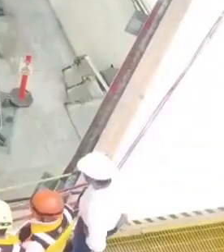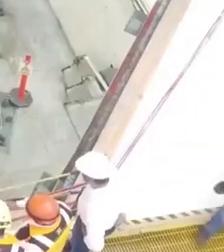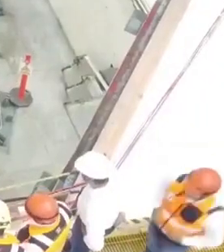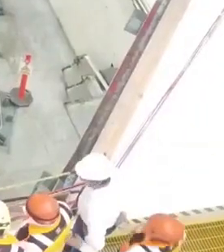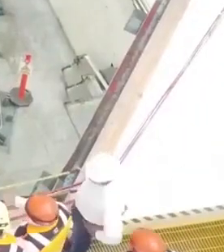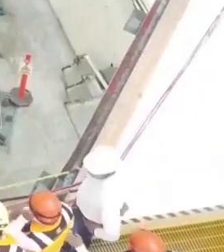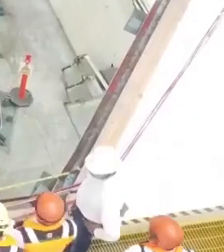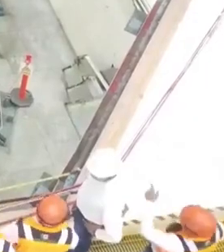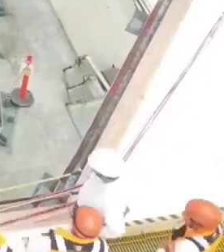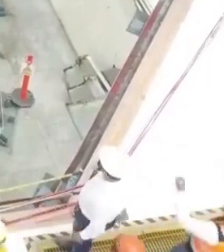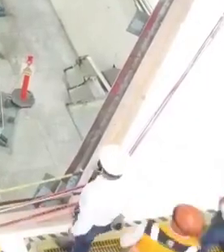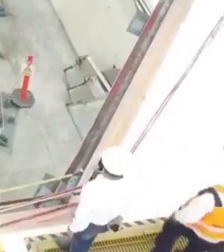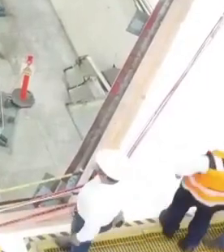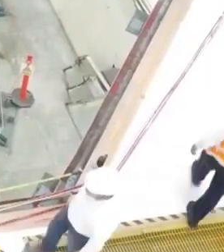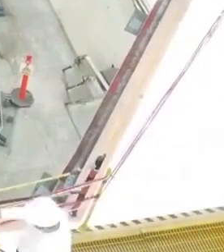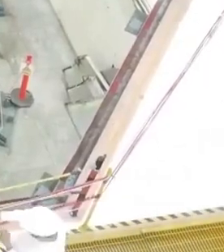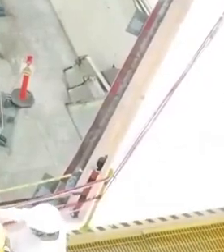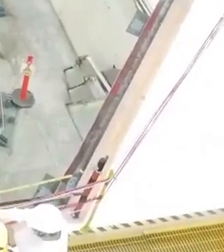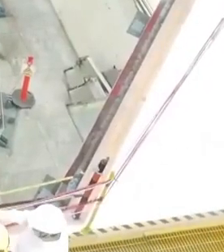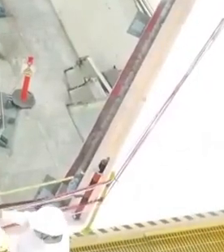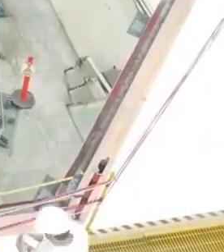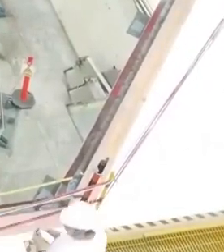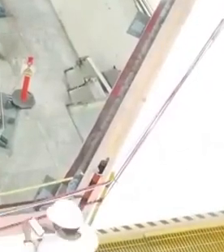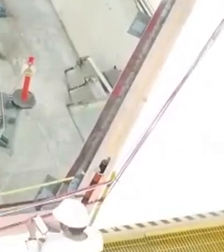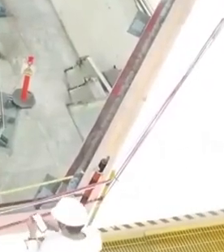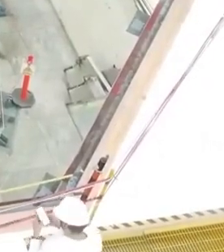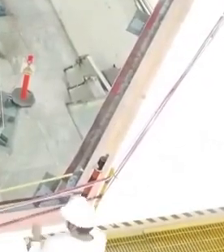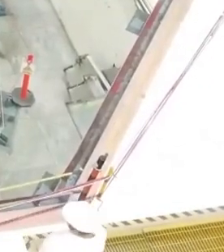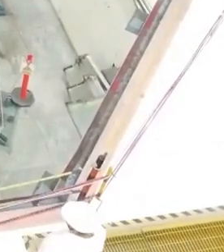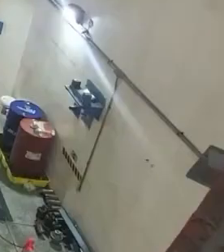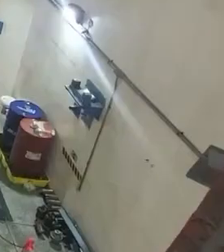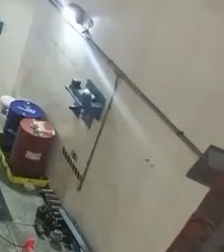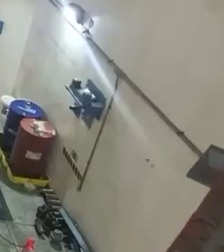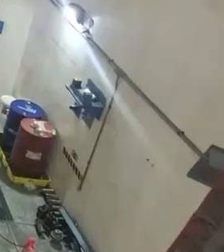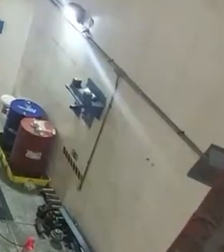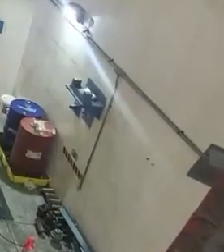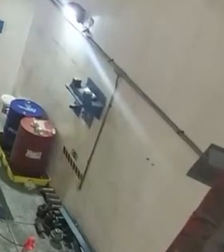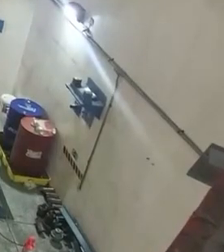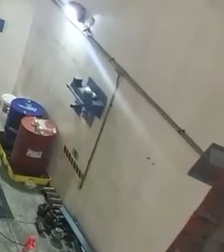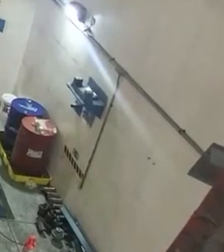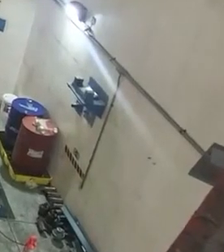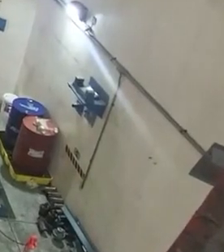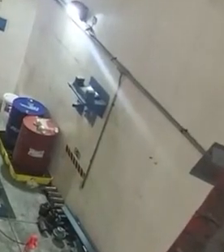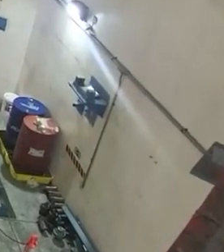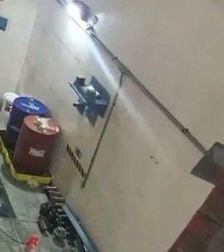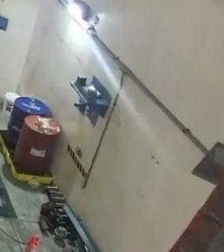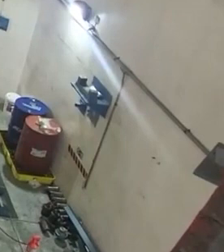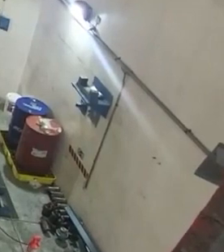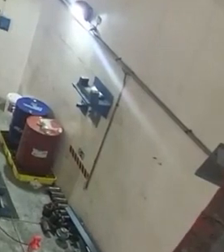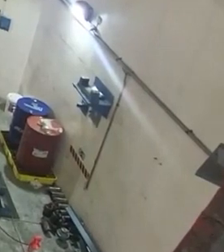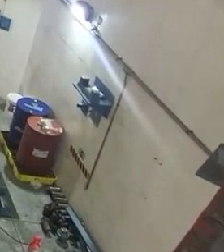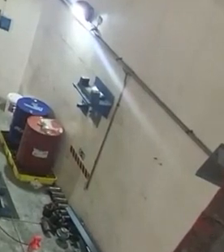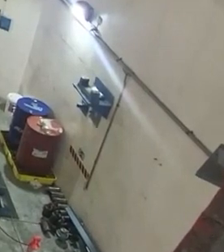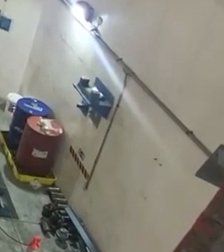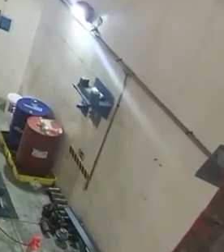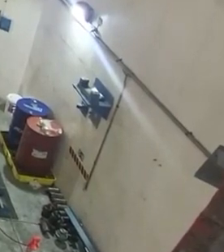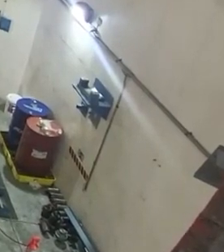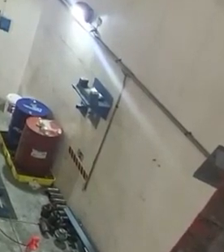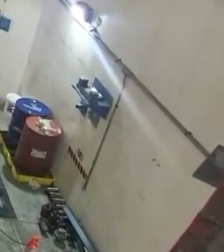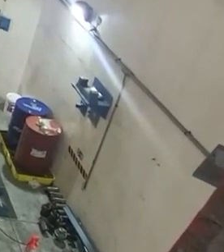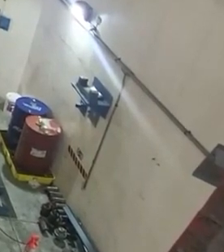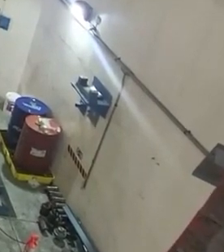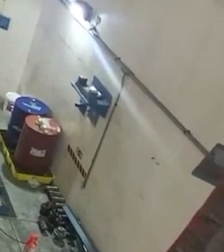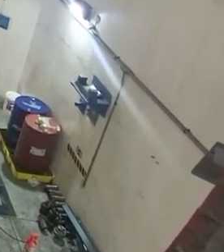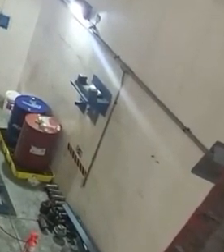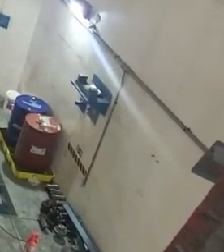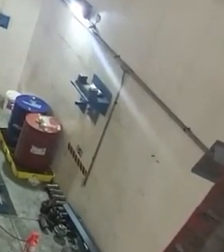construcción, modernización y equipamiento de 35 proyectos de generación, que representan un total de 13.920